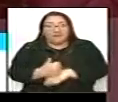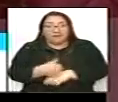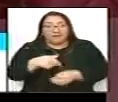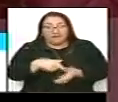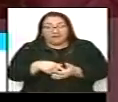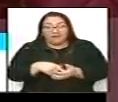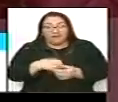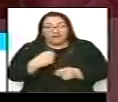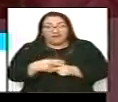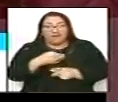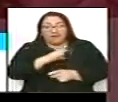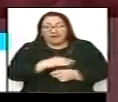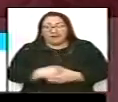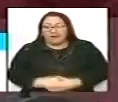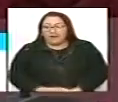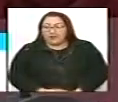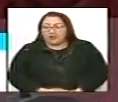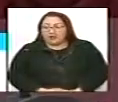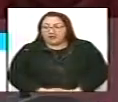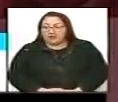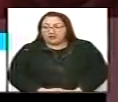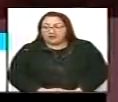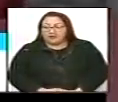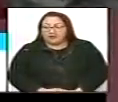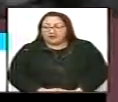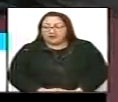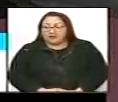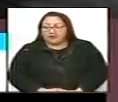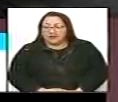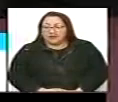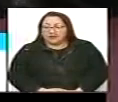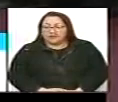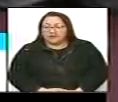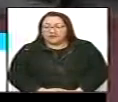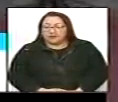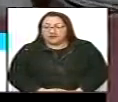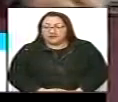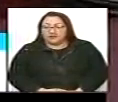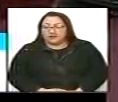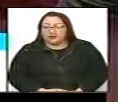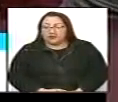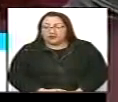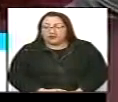del fiscal de la Nación, Pedro Gonzalo Chávarri,